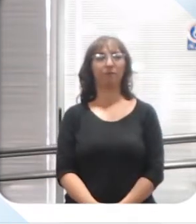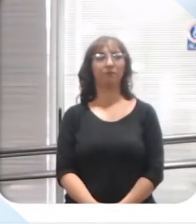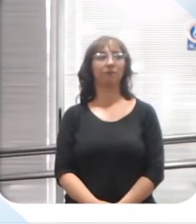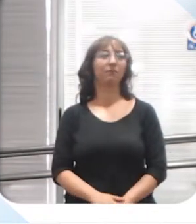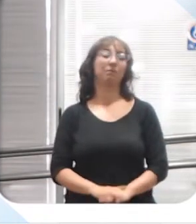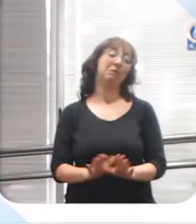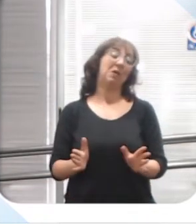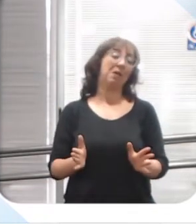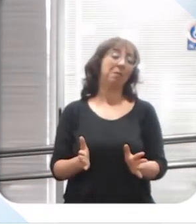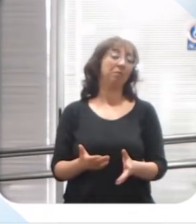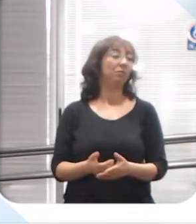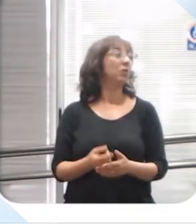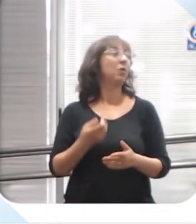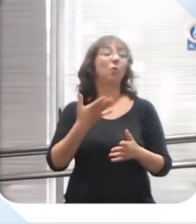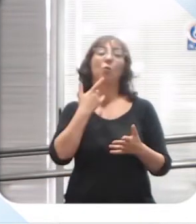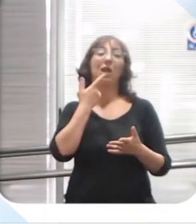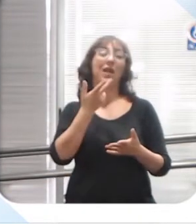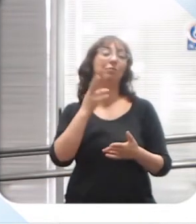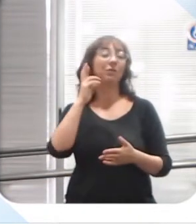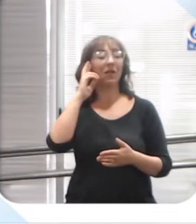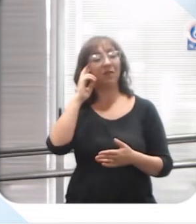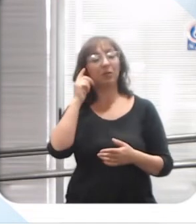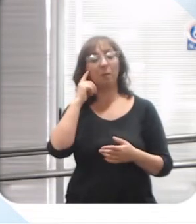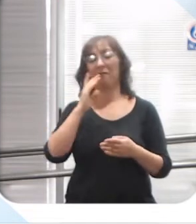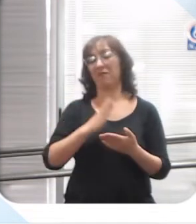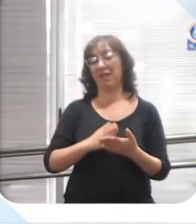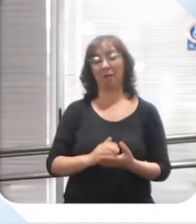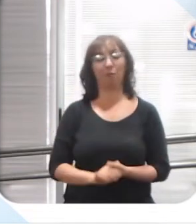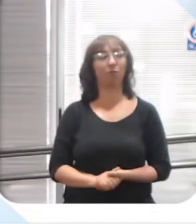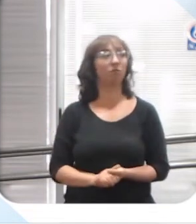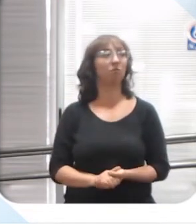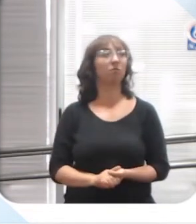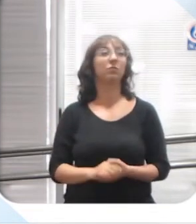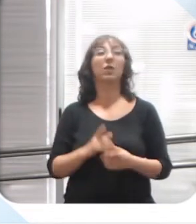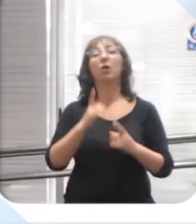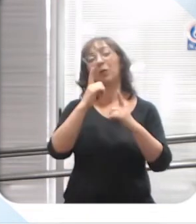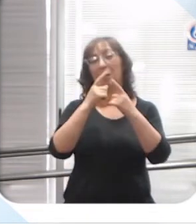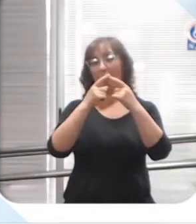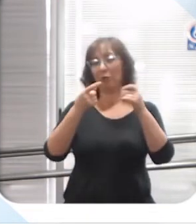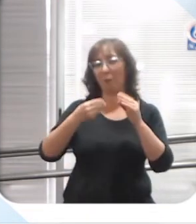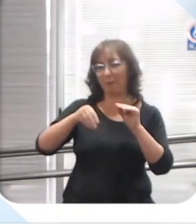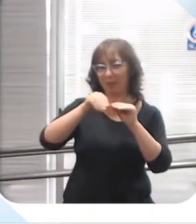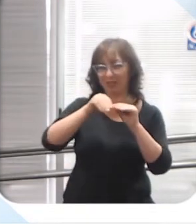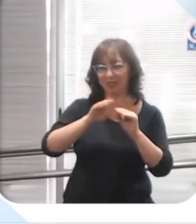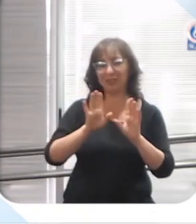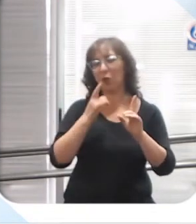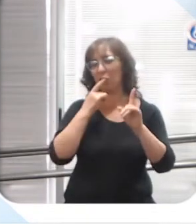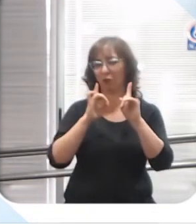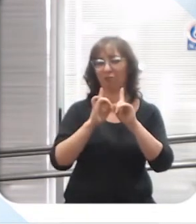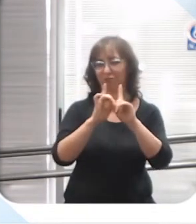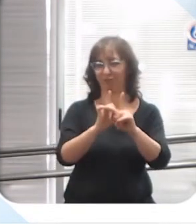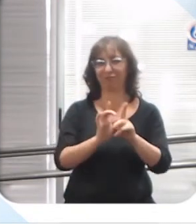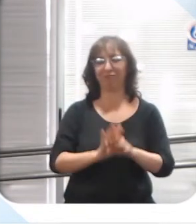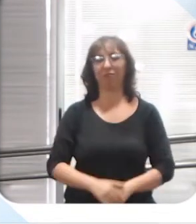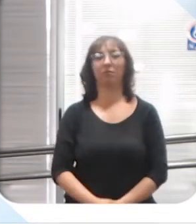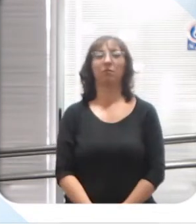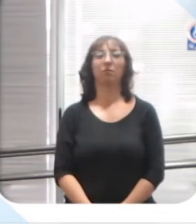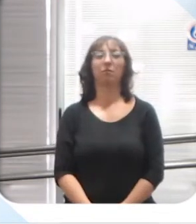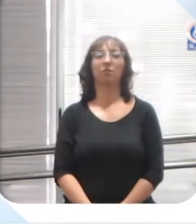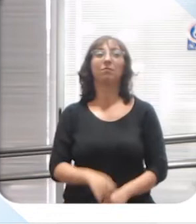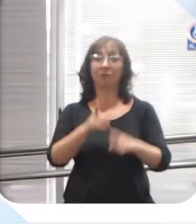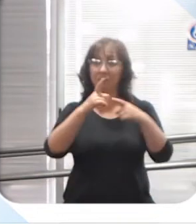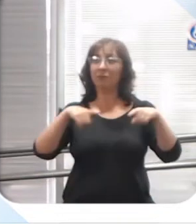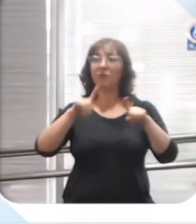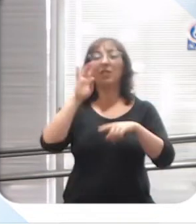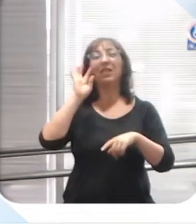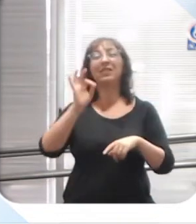Nada, y esto como reflexión final. También una cosita cortita es que ustedes saben